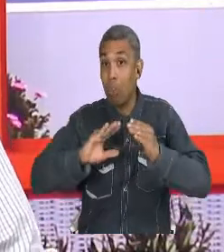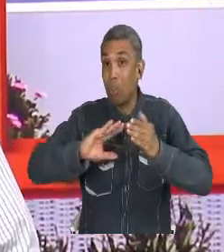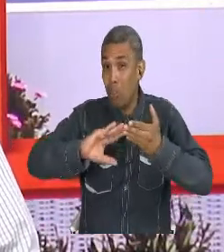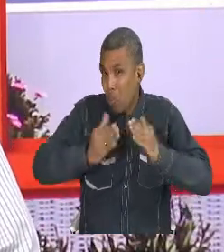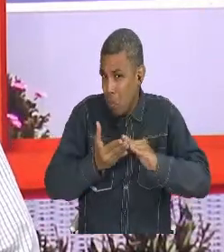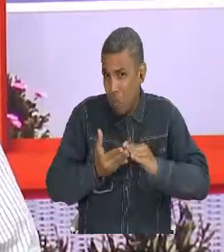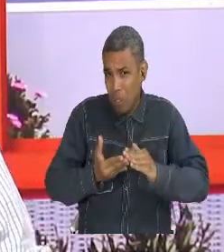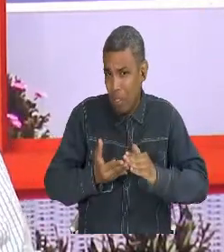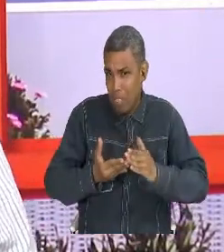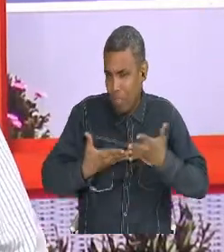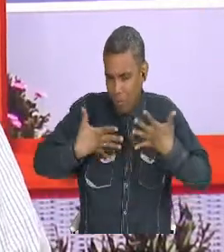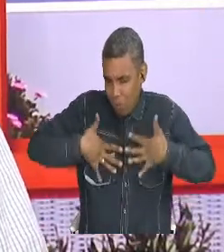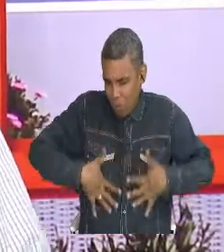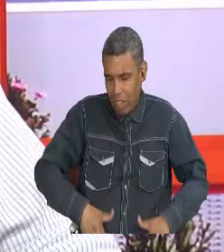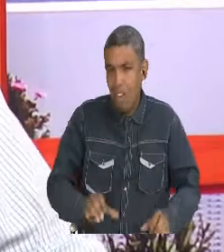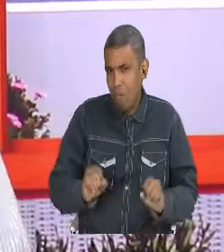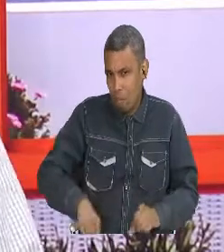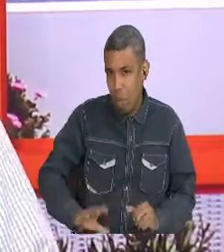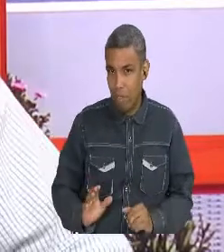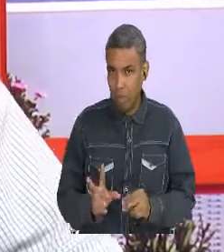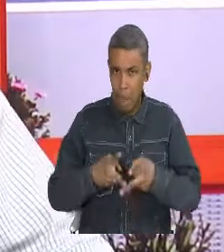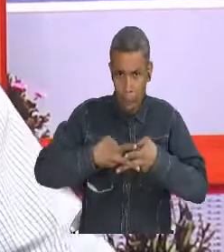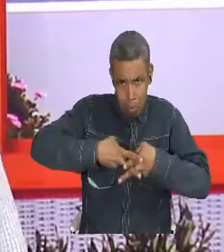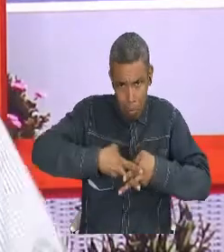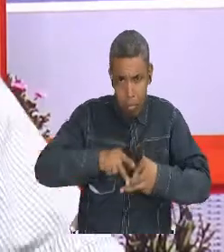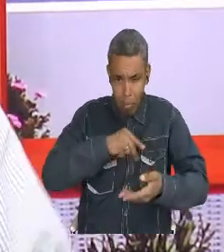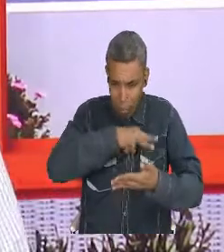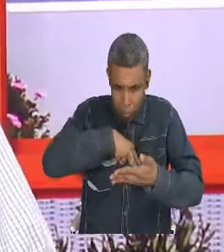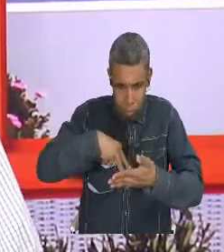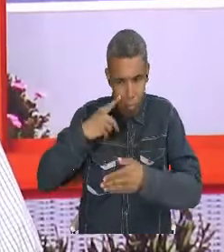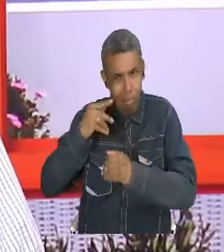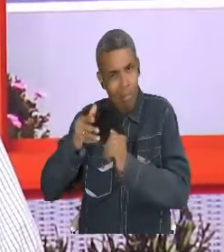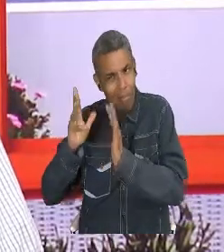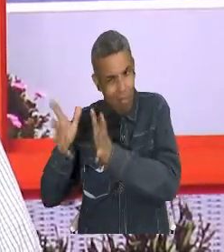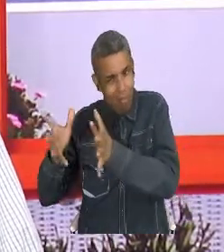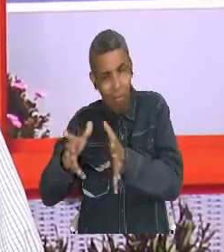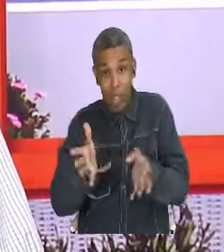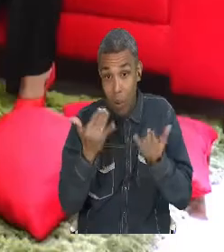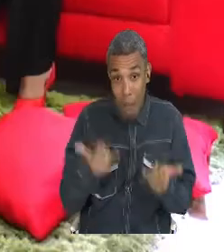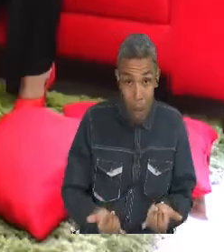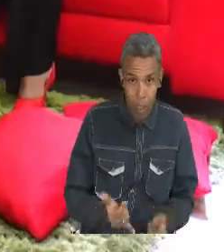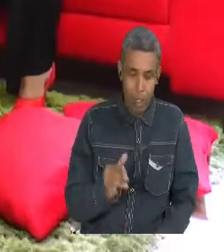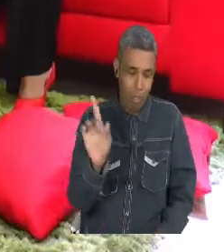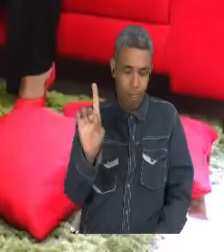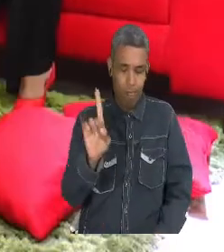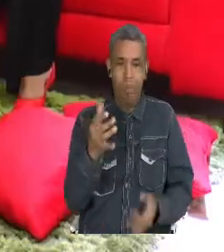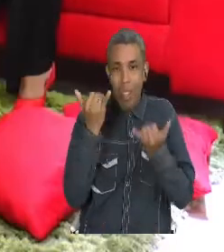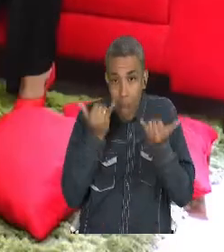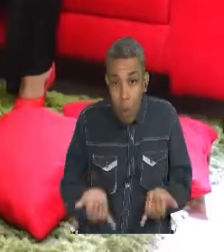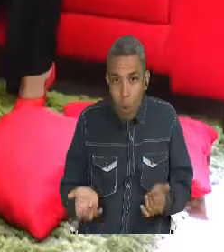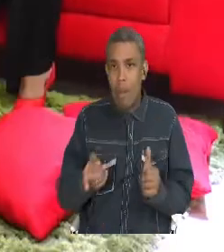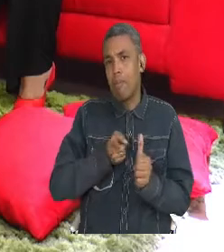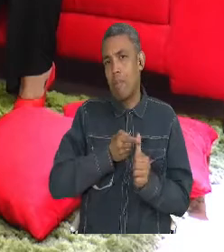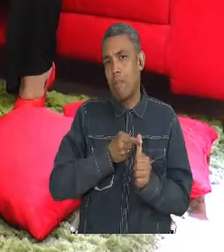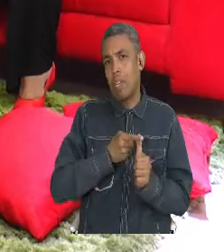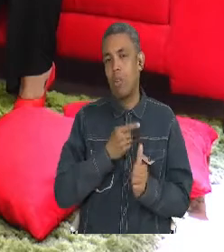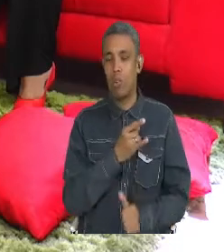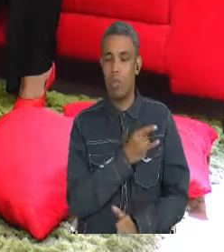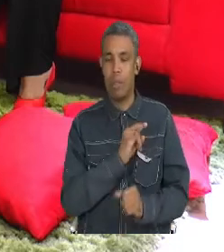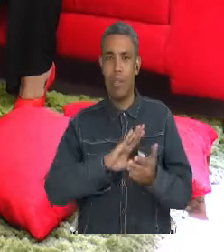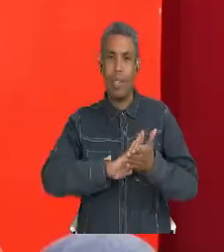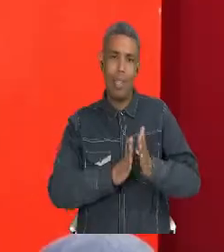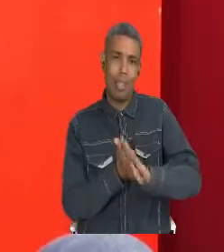comunicar y yo les haga esos talleres, esas asesorías y esos montajes y esas cosas. Muy interesante porque no solamente genera desarrollo